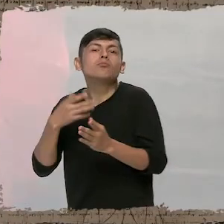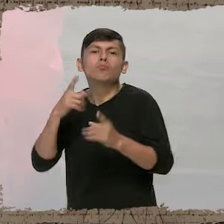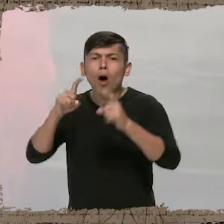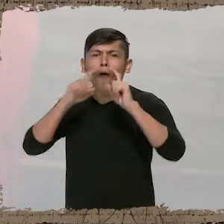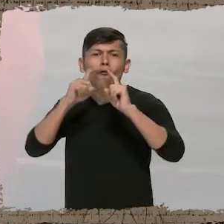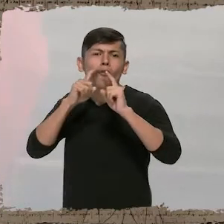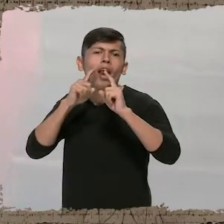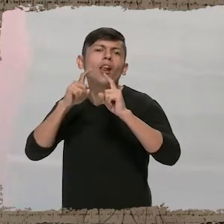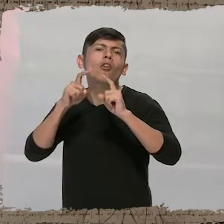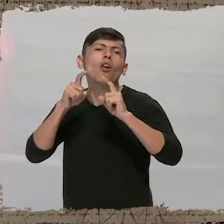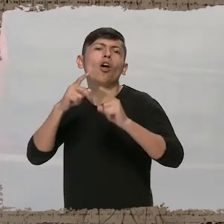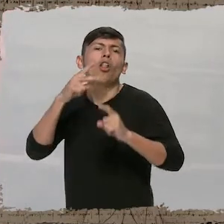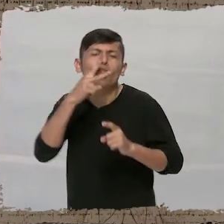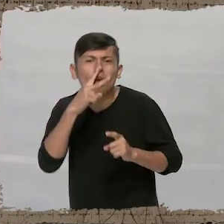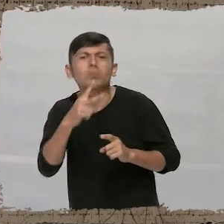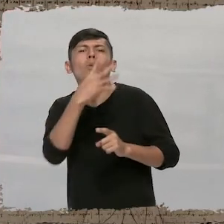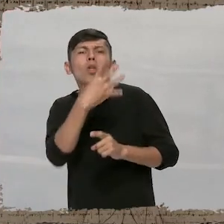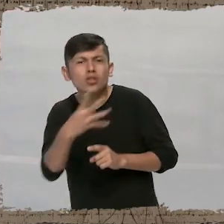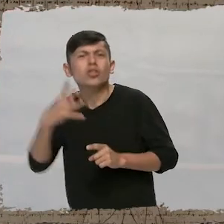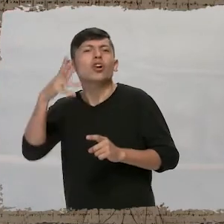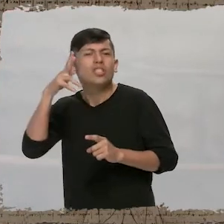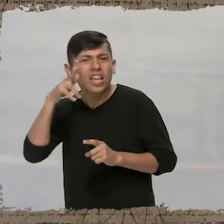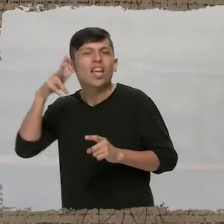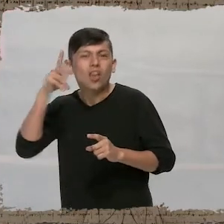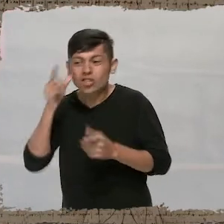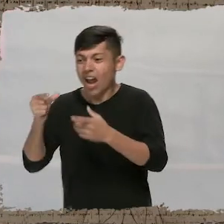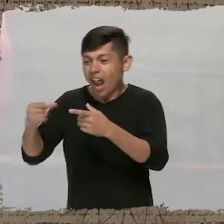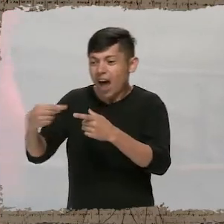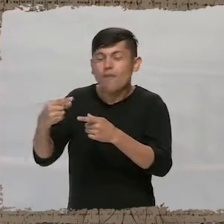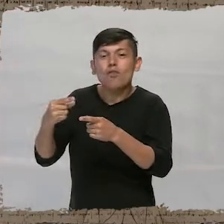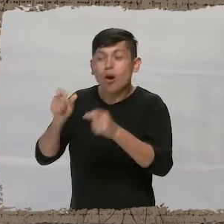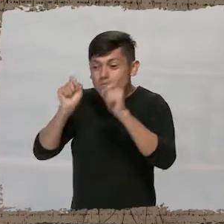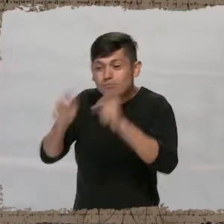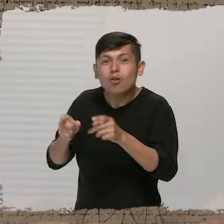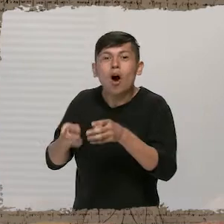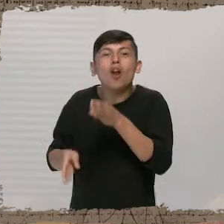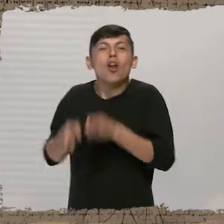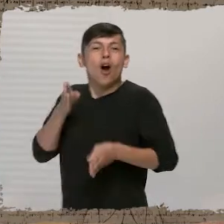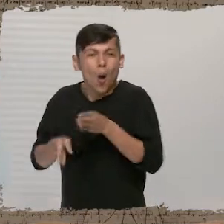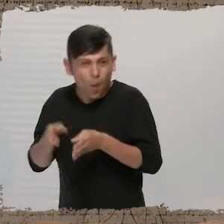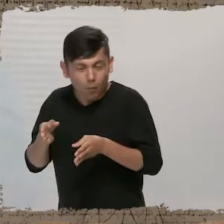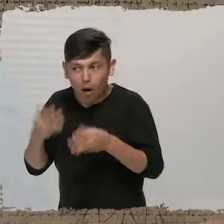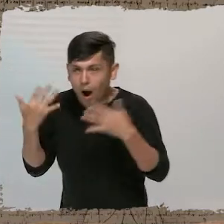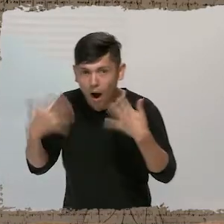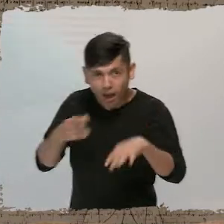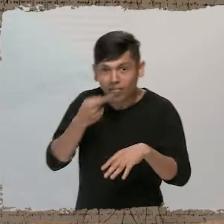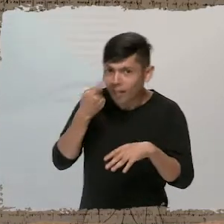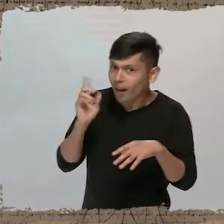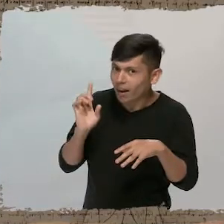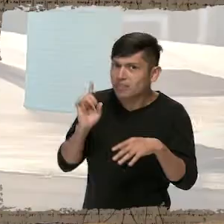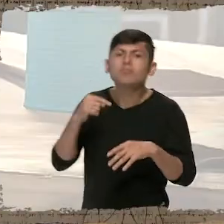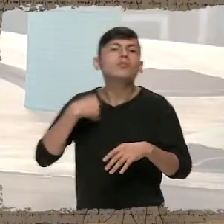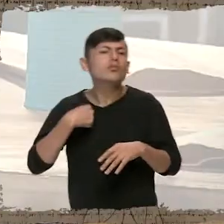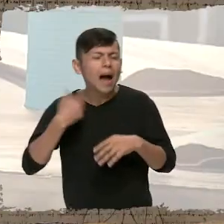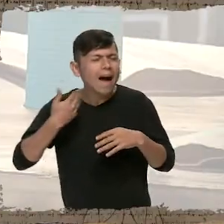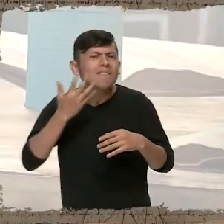alfredo trump 2.488 la vuelta del radio al mecánico que toca a